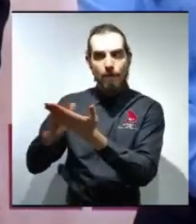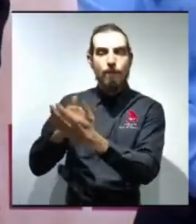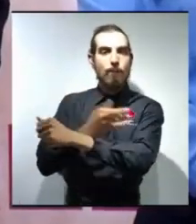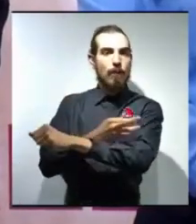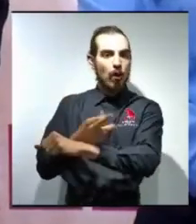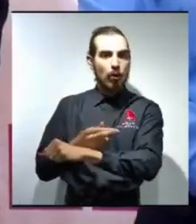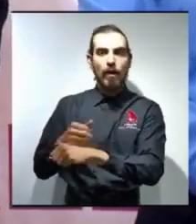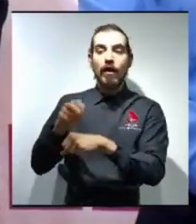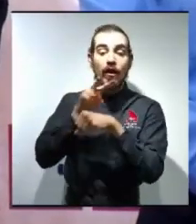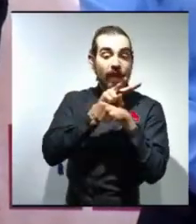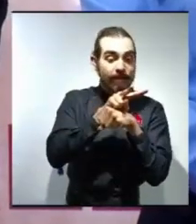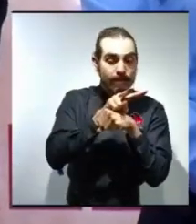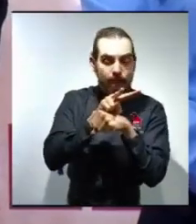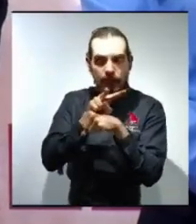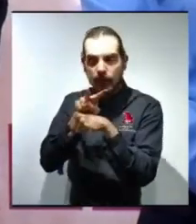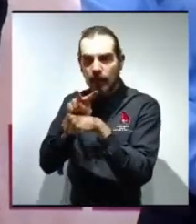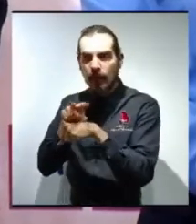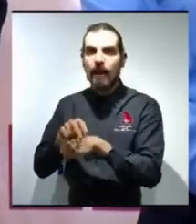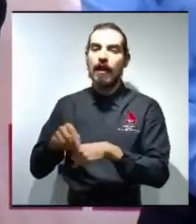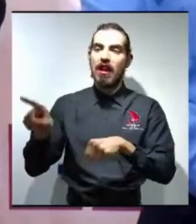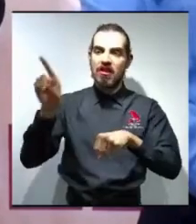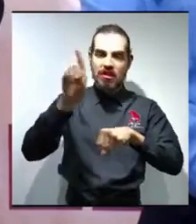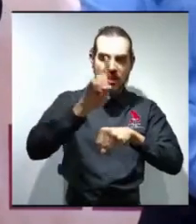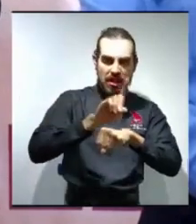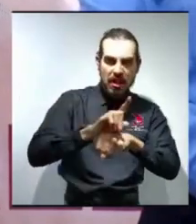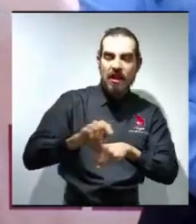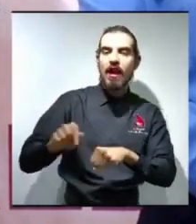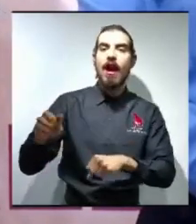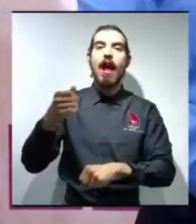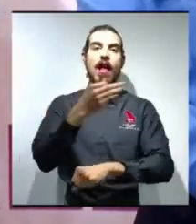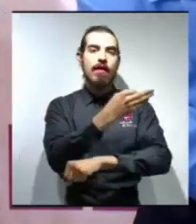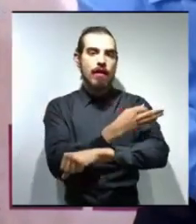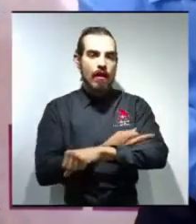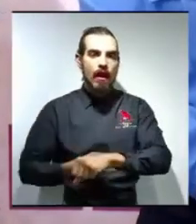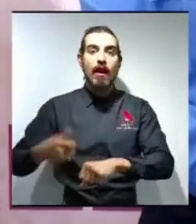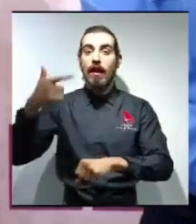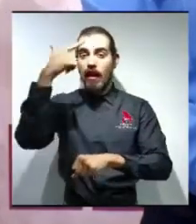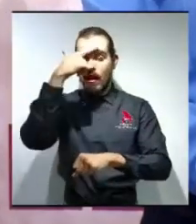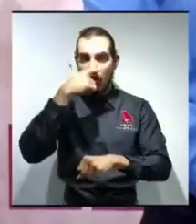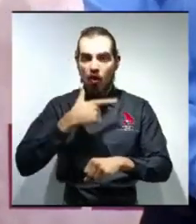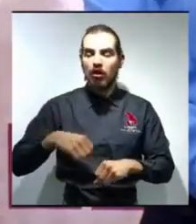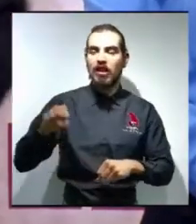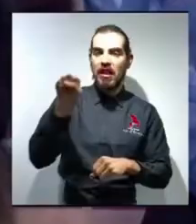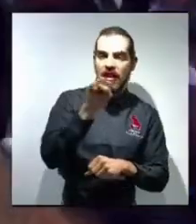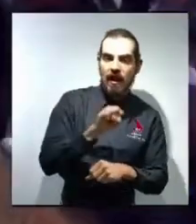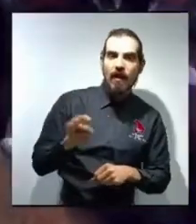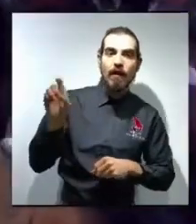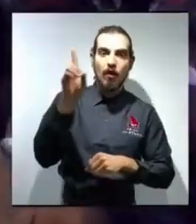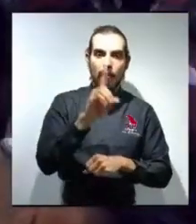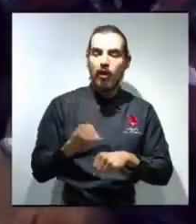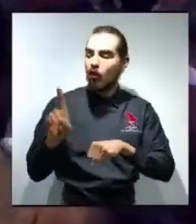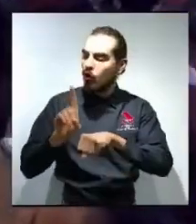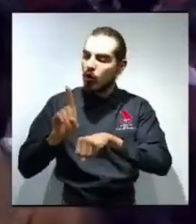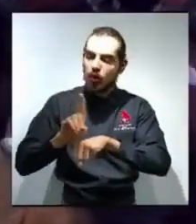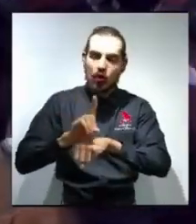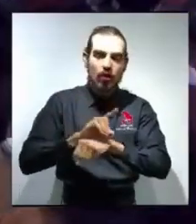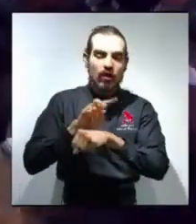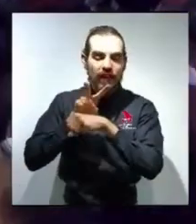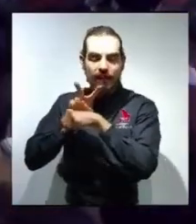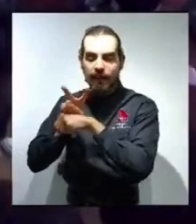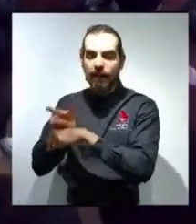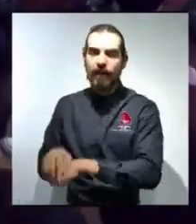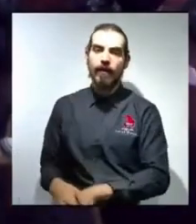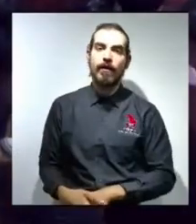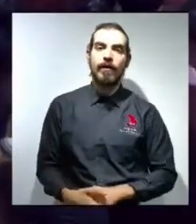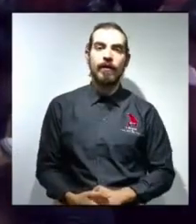de día, de tarde y de noche también permanentemente, incluso los fines de semana. Arely. Buenos